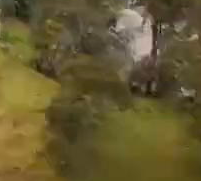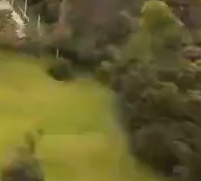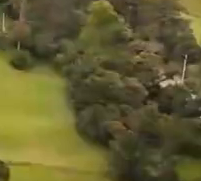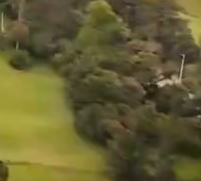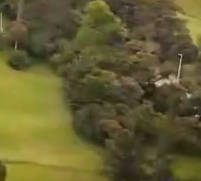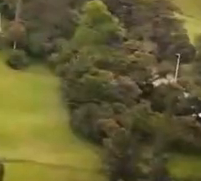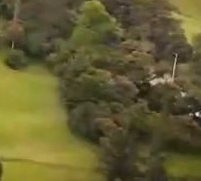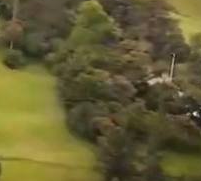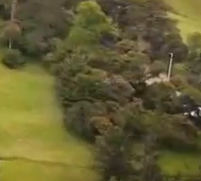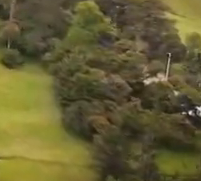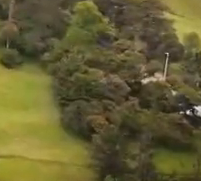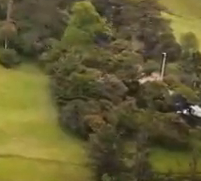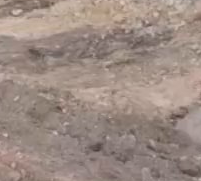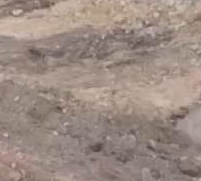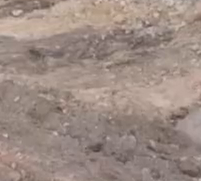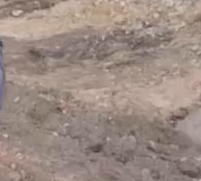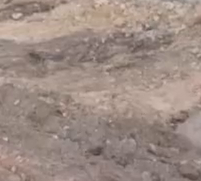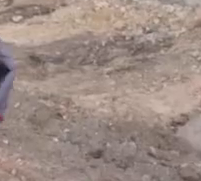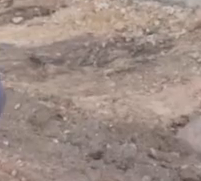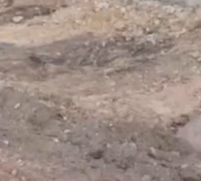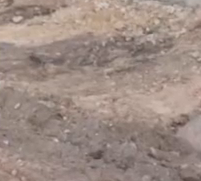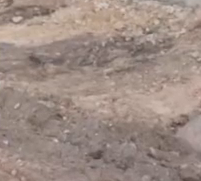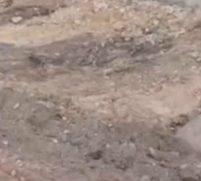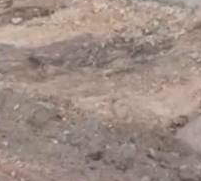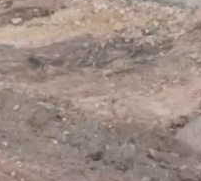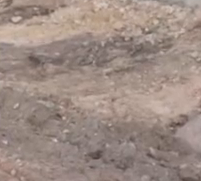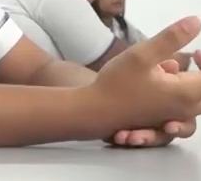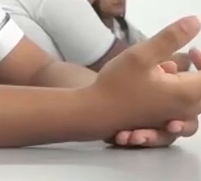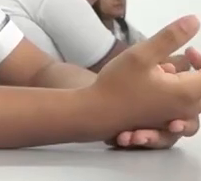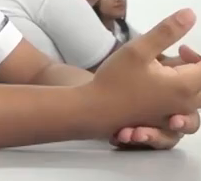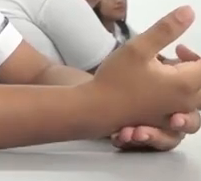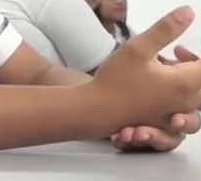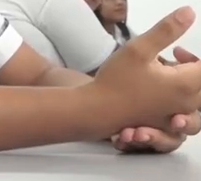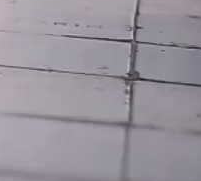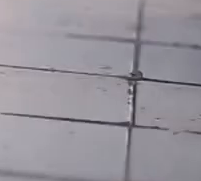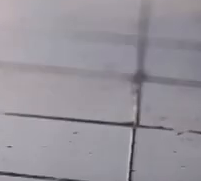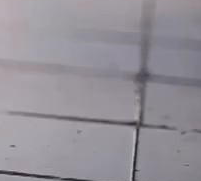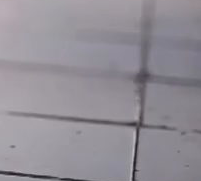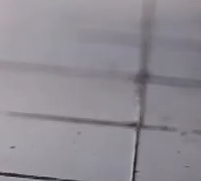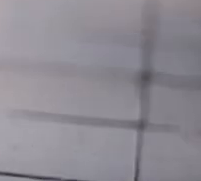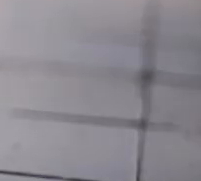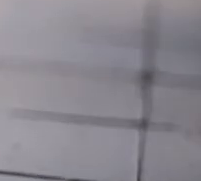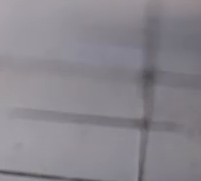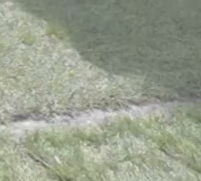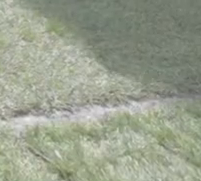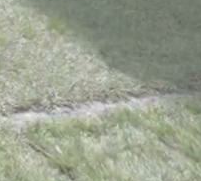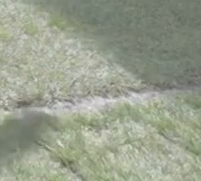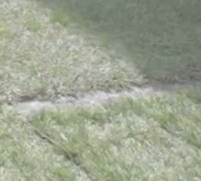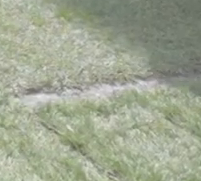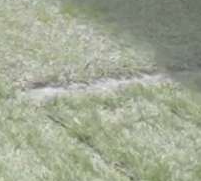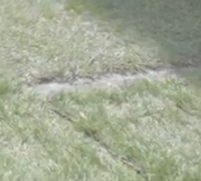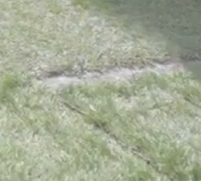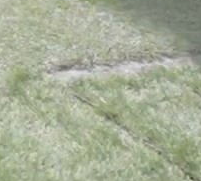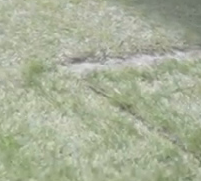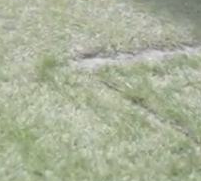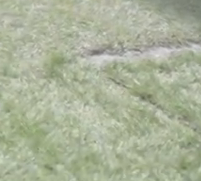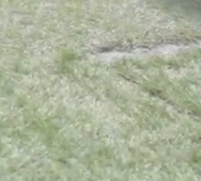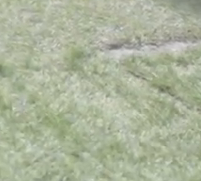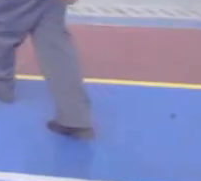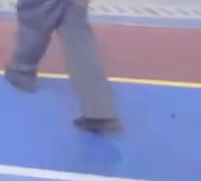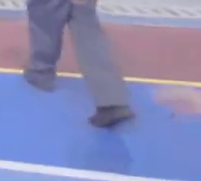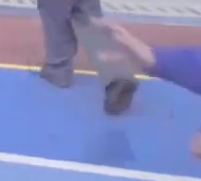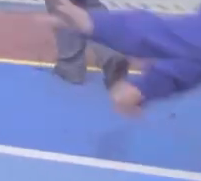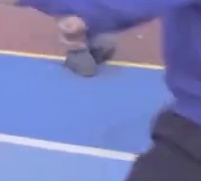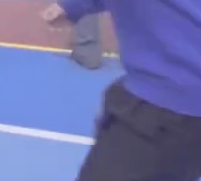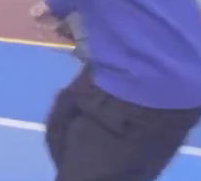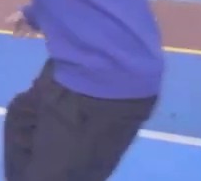mil estudiantes de las zonas rurales más dispersas de nuestro país. Pero el compromiso con las comunidades educativas va mucho más allá y